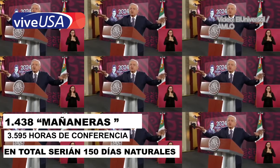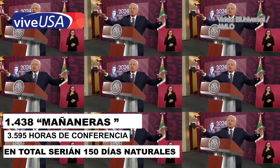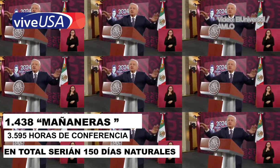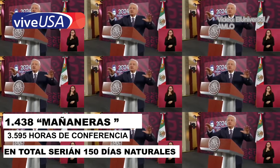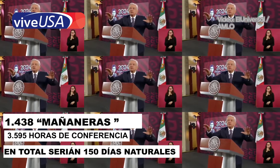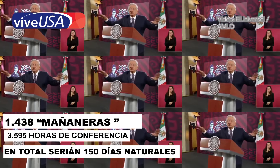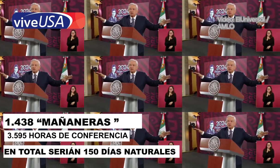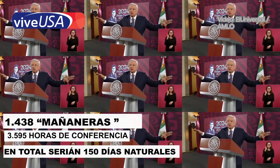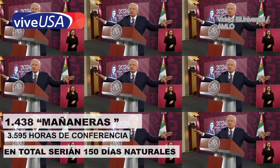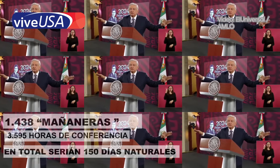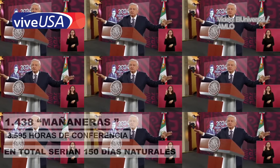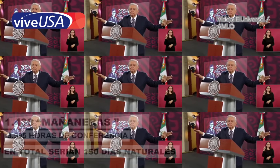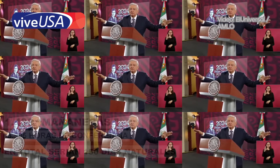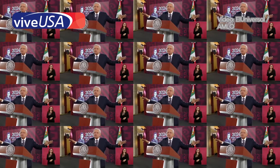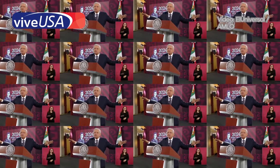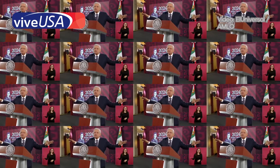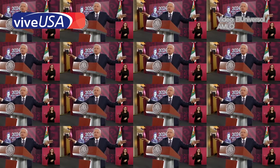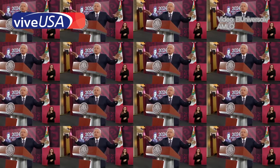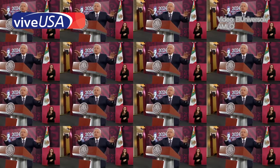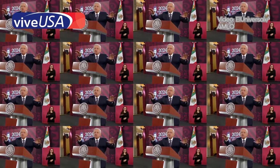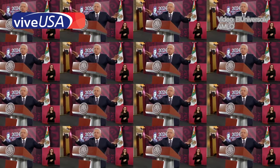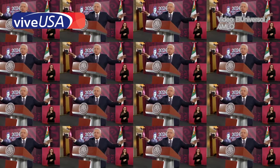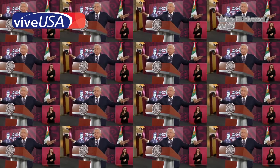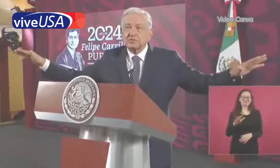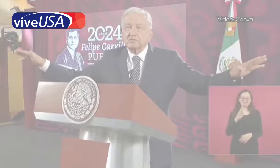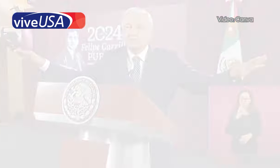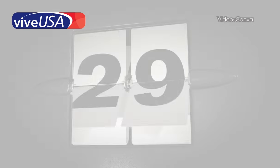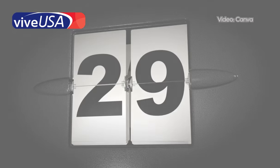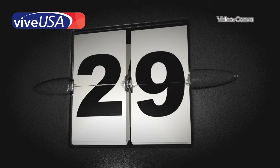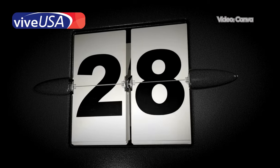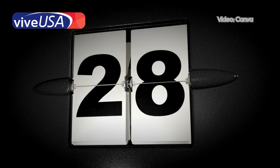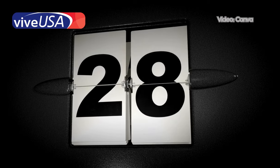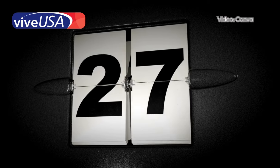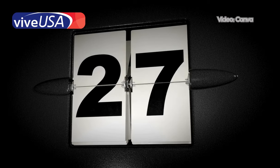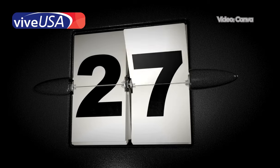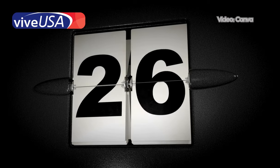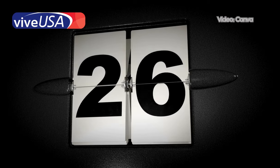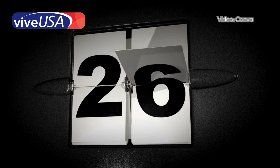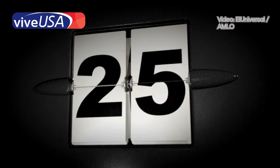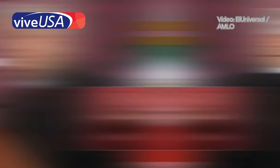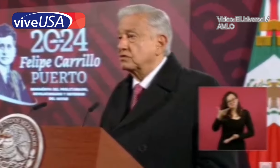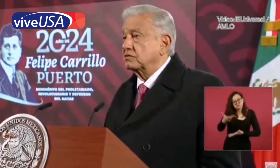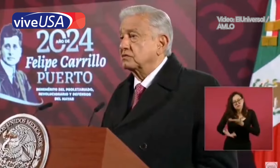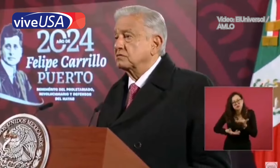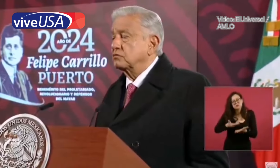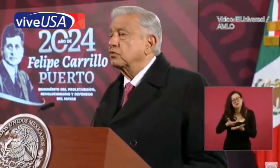arrojaría un total de 3.595 horas de conferencia, o sea, casi 150 días